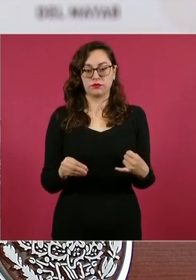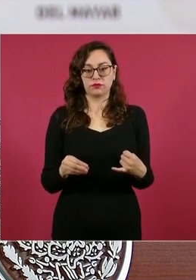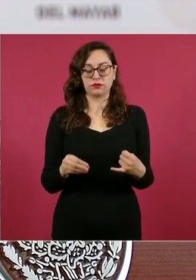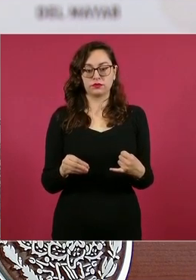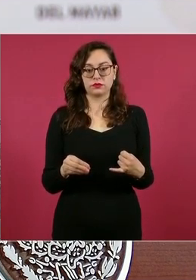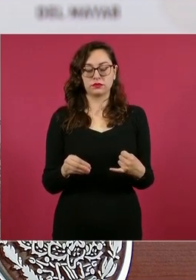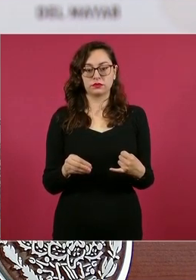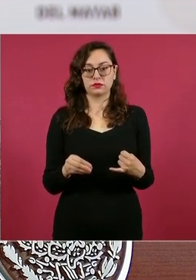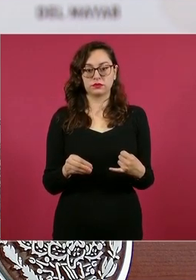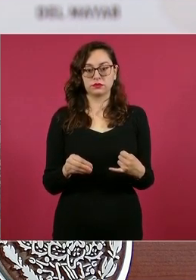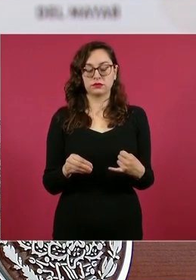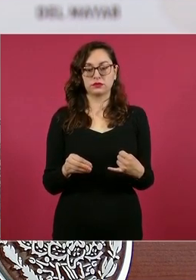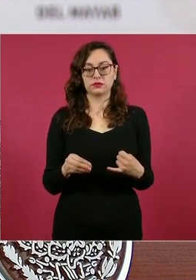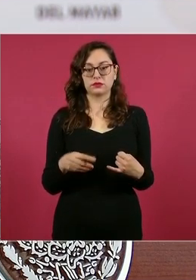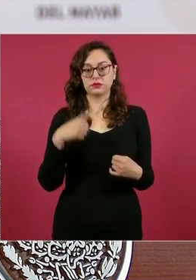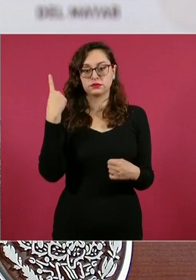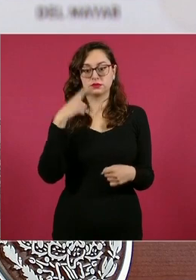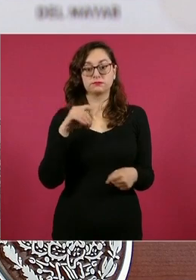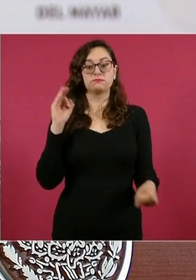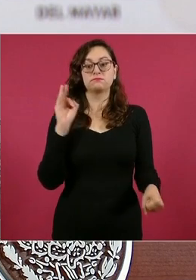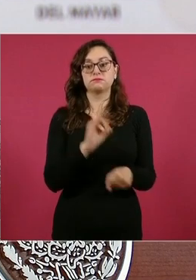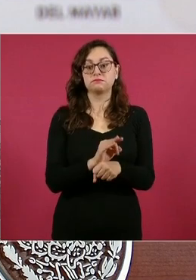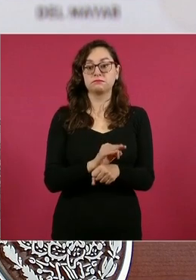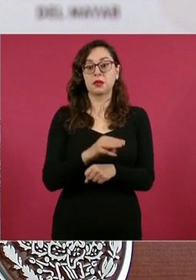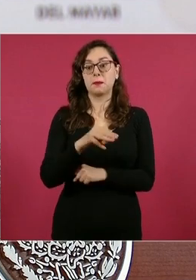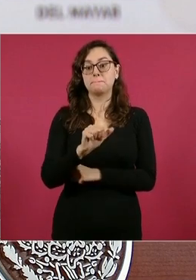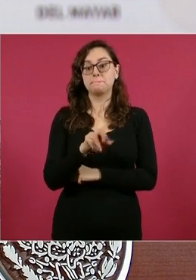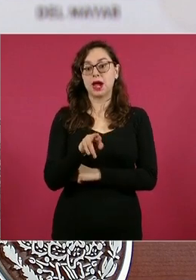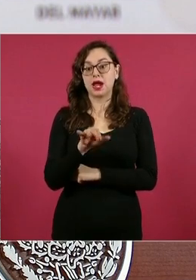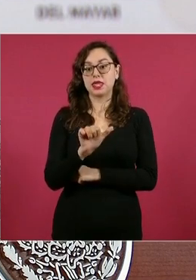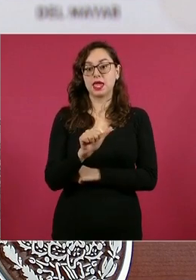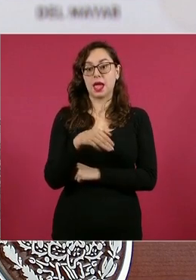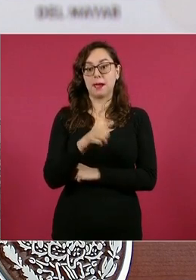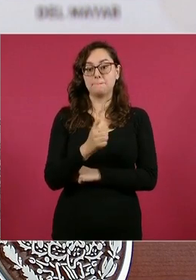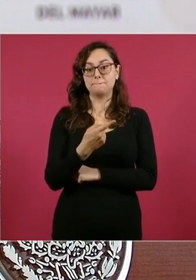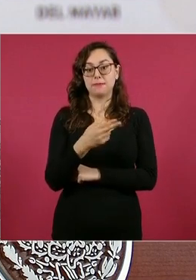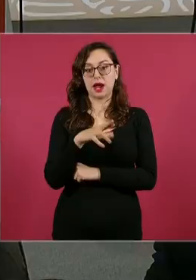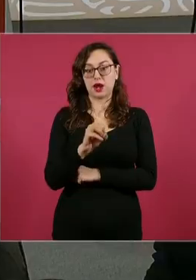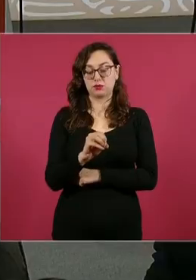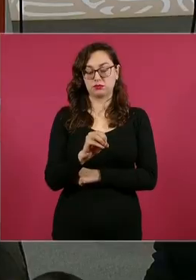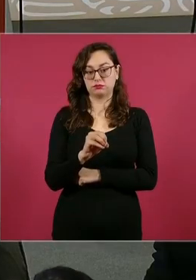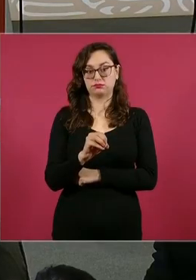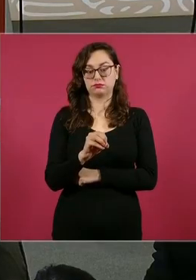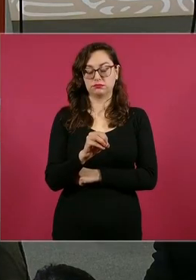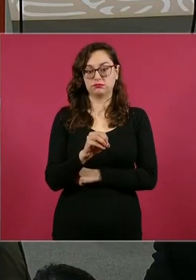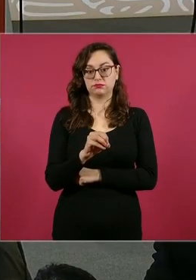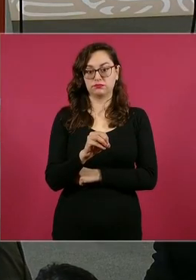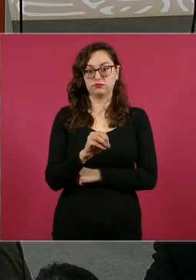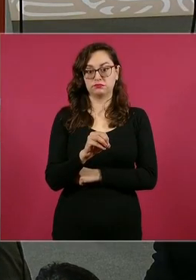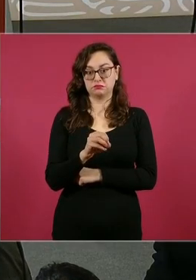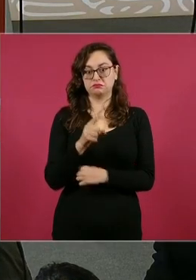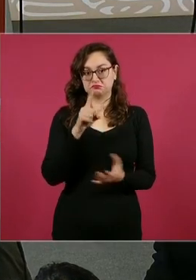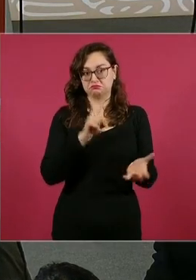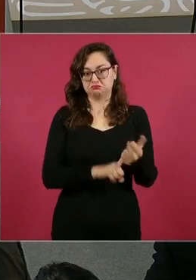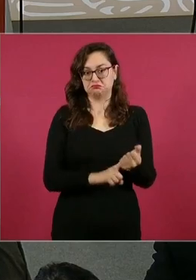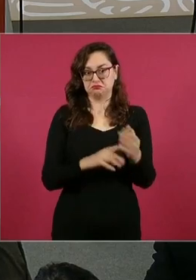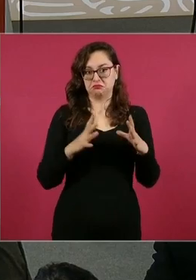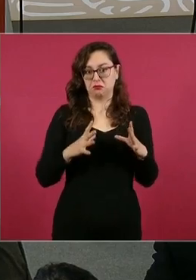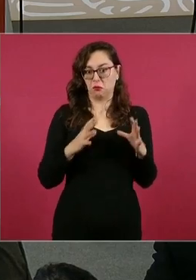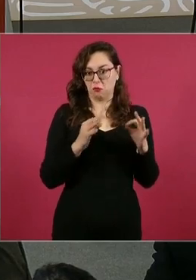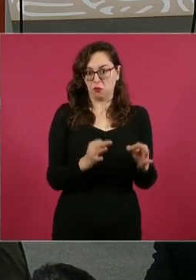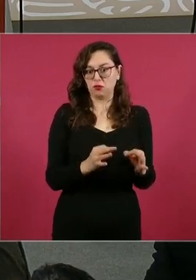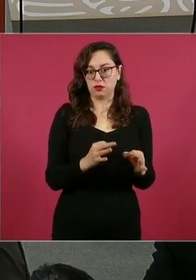cavos en favor de María Amparo casar Pérez una de